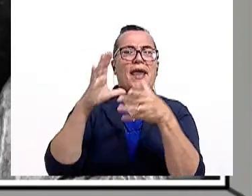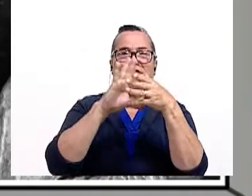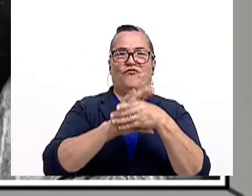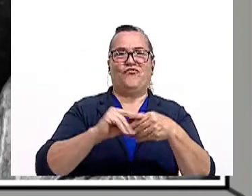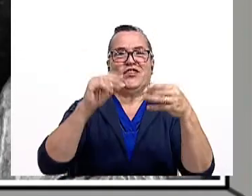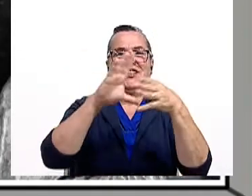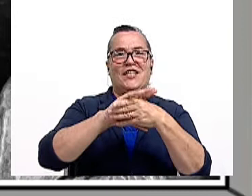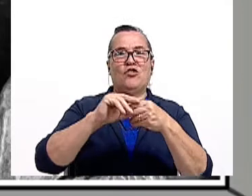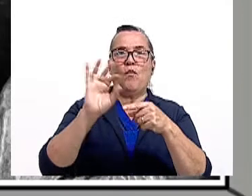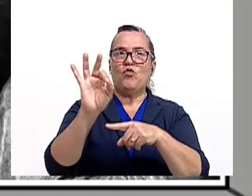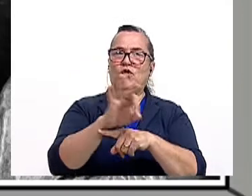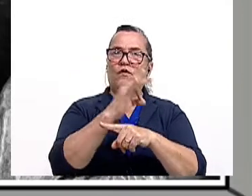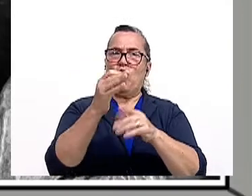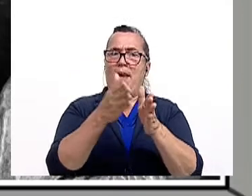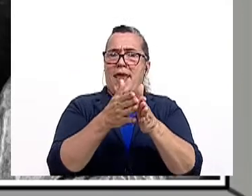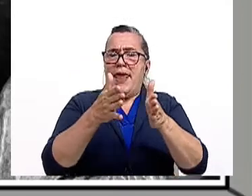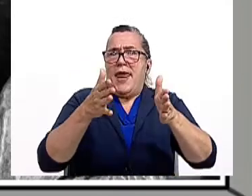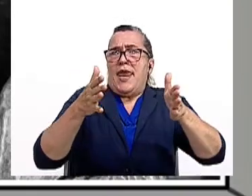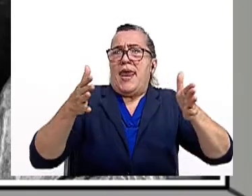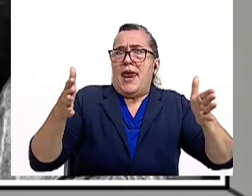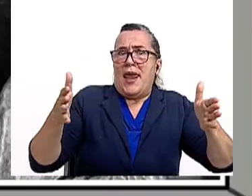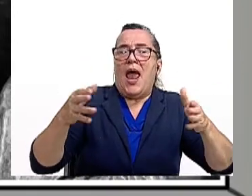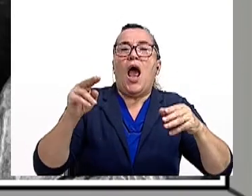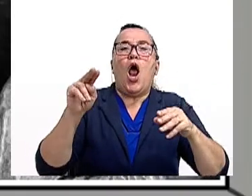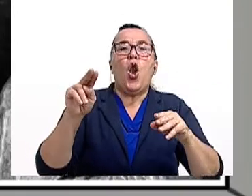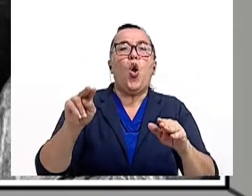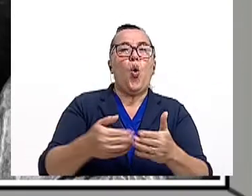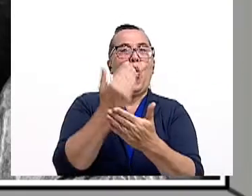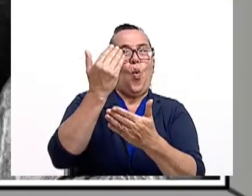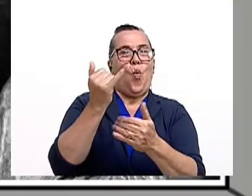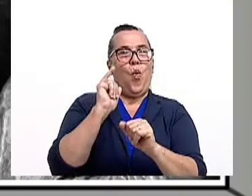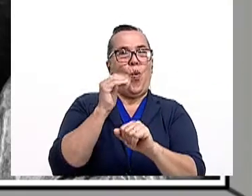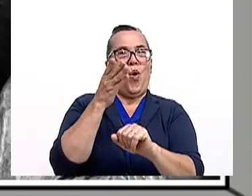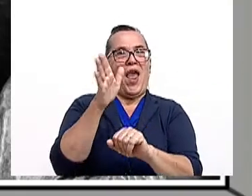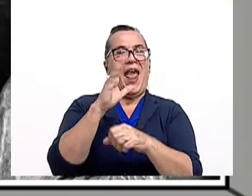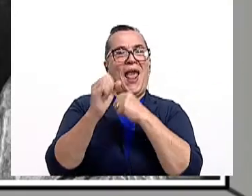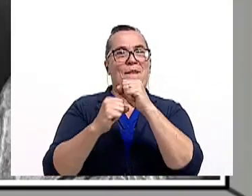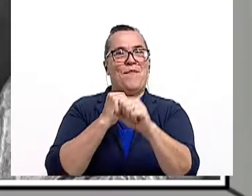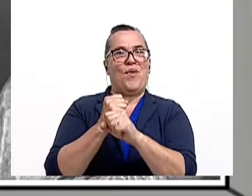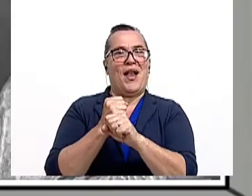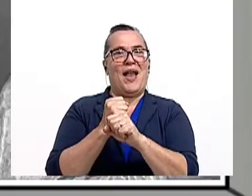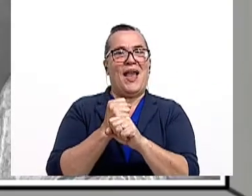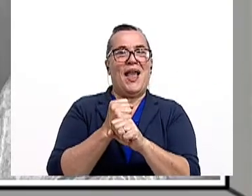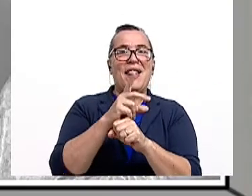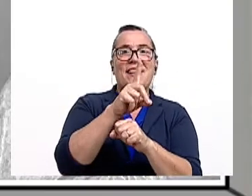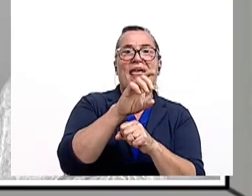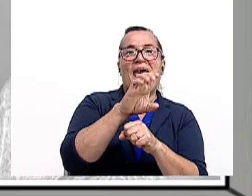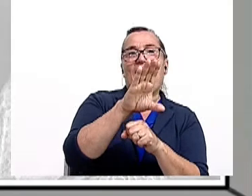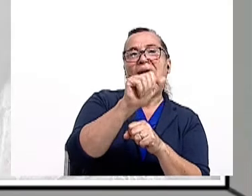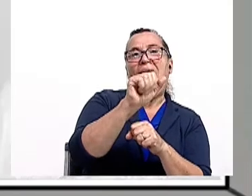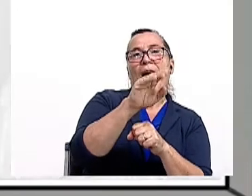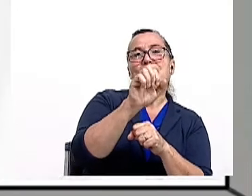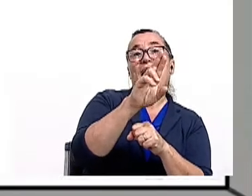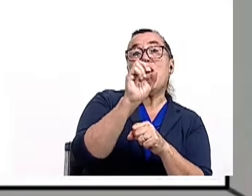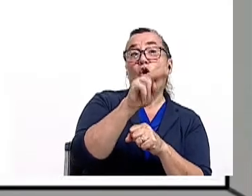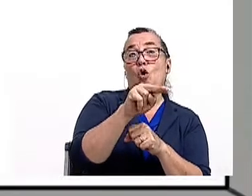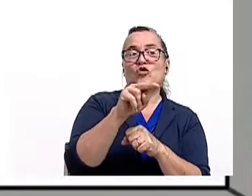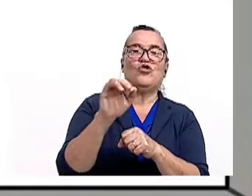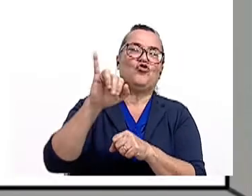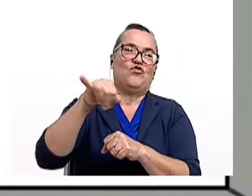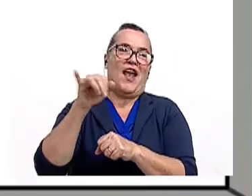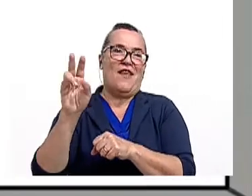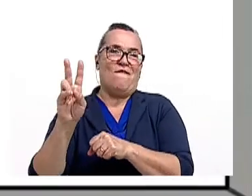que por su estilo y extensión fueron una novedad en su época, como lo fueron el Decamerón de Giovanni Boccaccio.